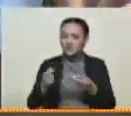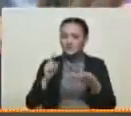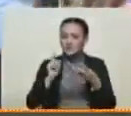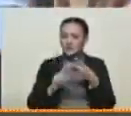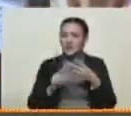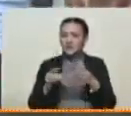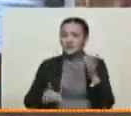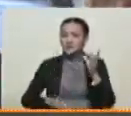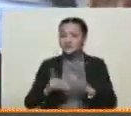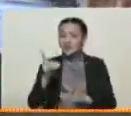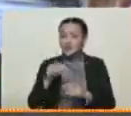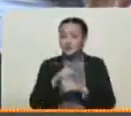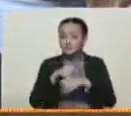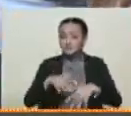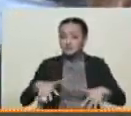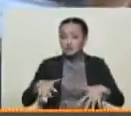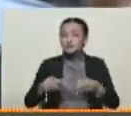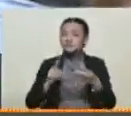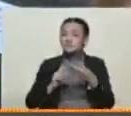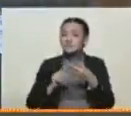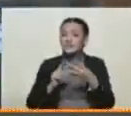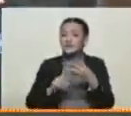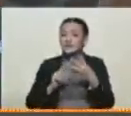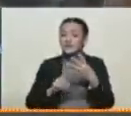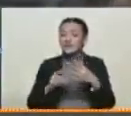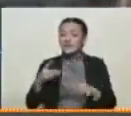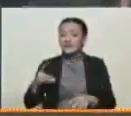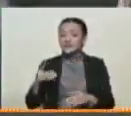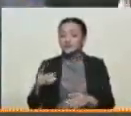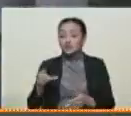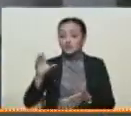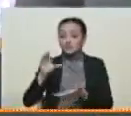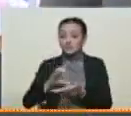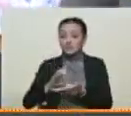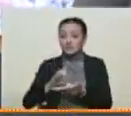el desarrollo de las misiones y el derecho a la ciudad. Con esta información,